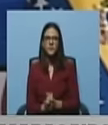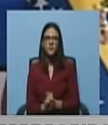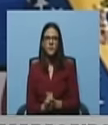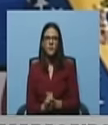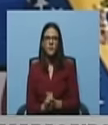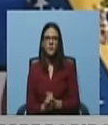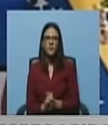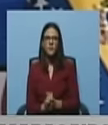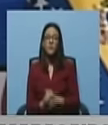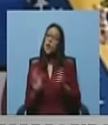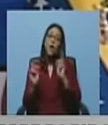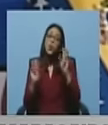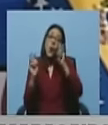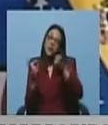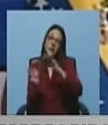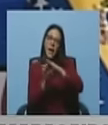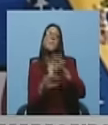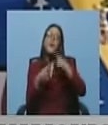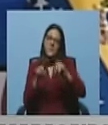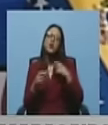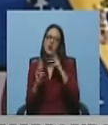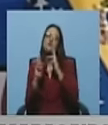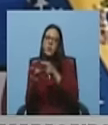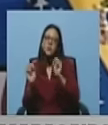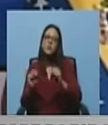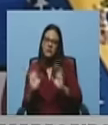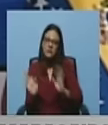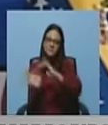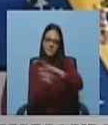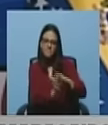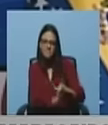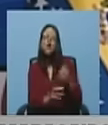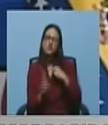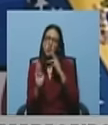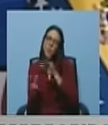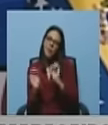No es el tema, pero voy a responder.